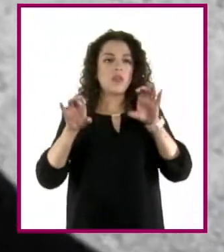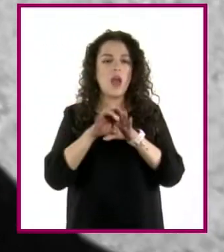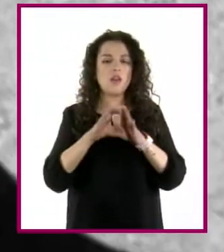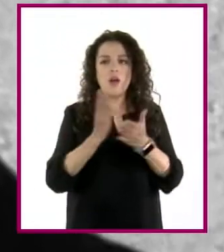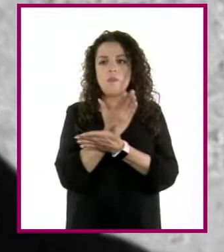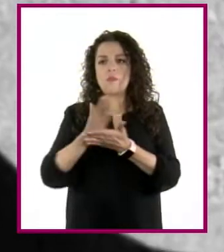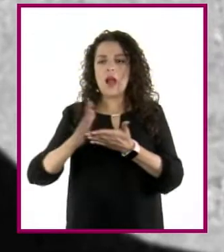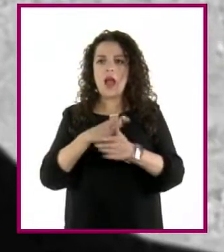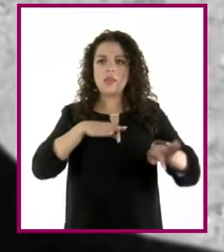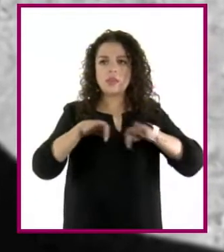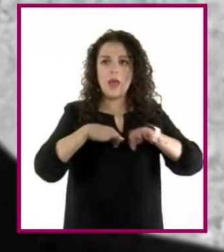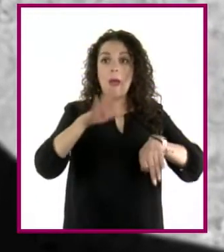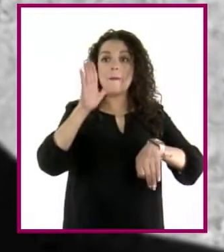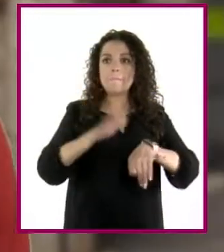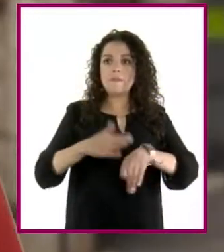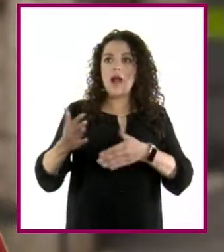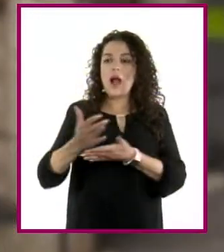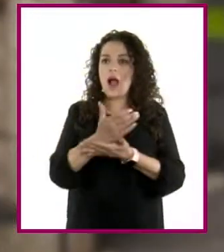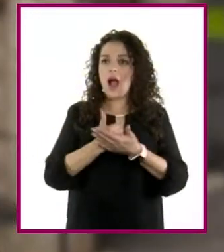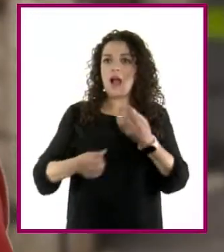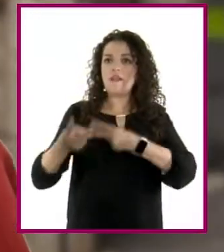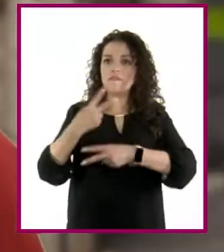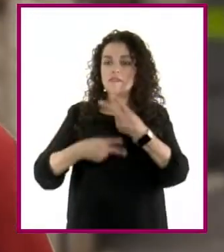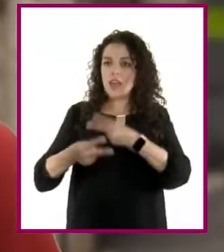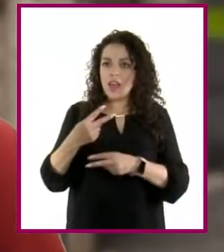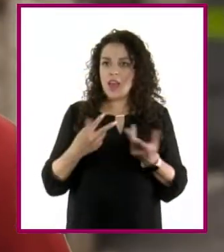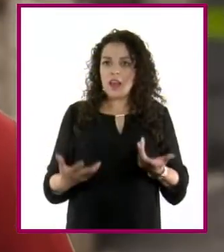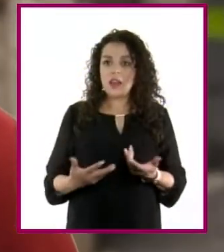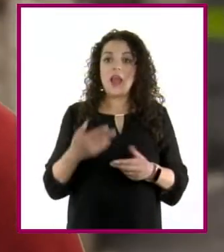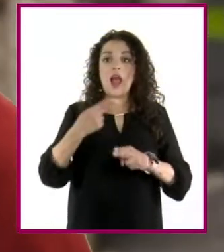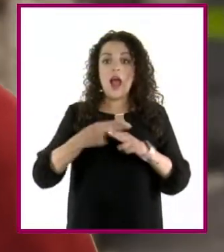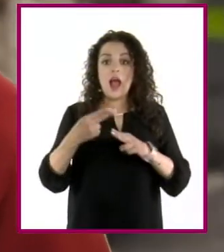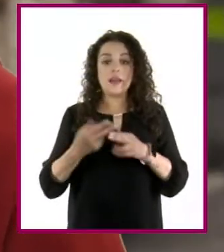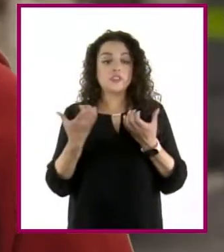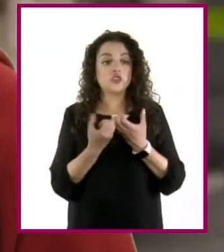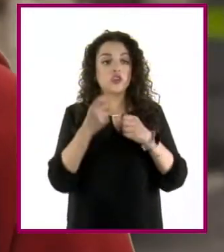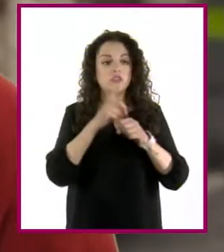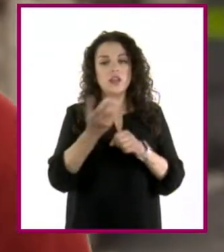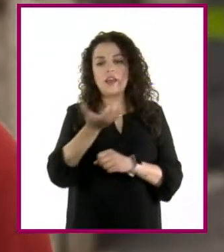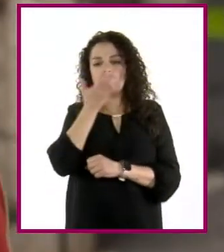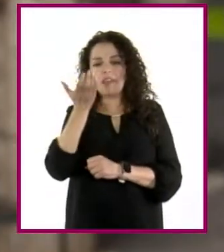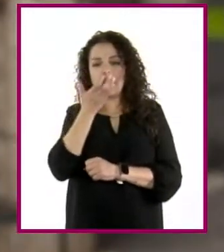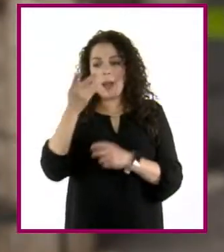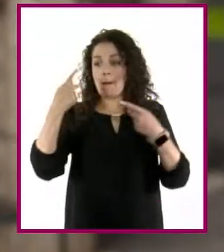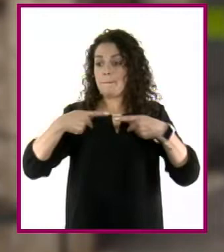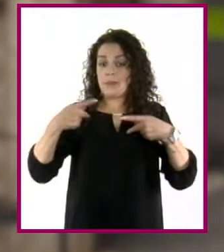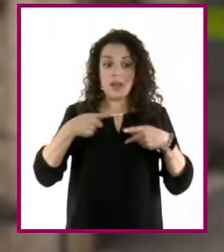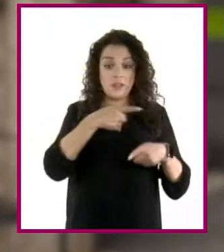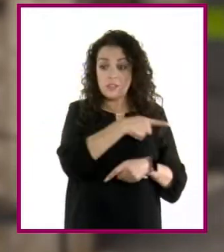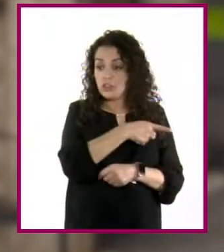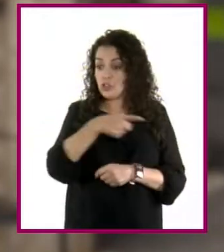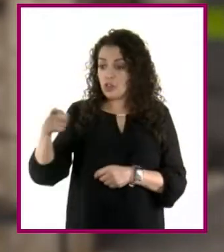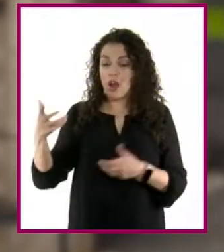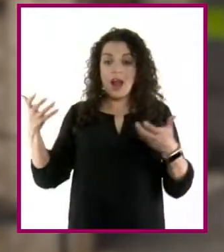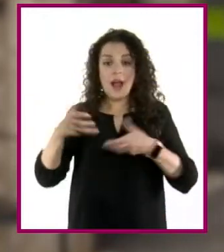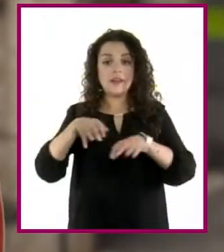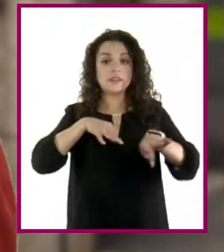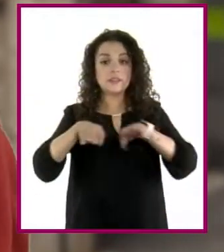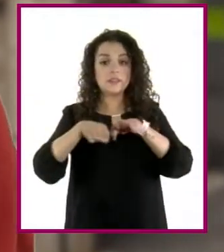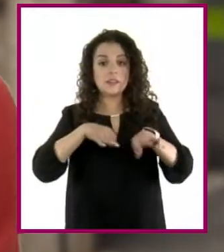de la producción y la riqueza. Incluso en las sociedades tradicionales en las que los individuos desempeñaban